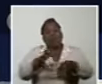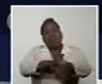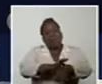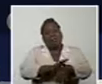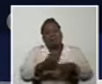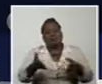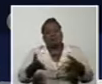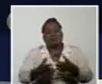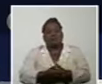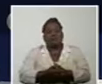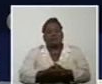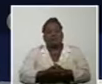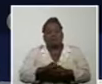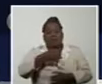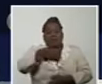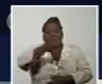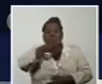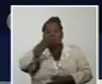Como dije,